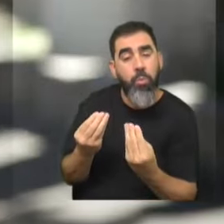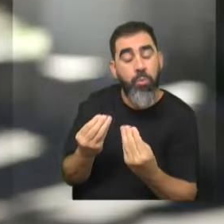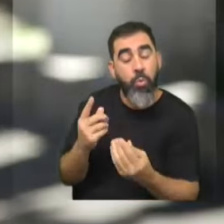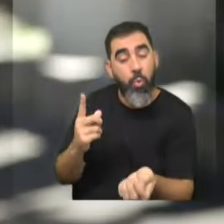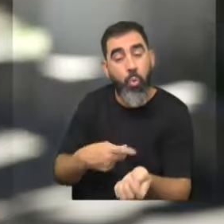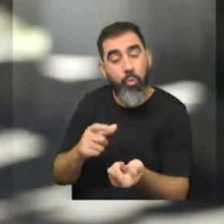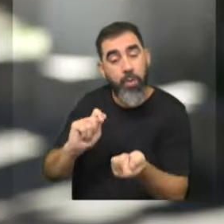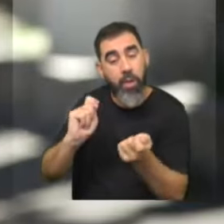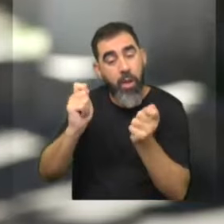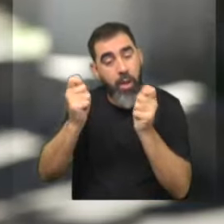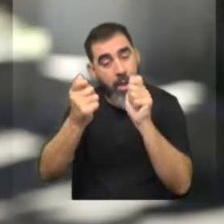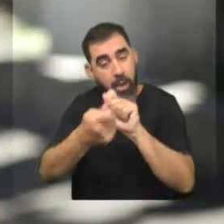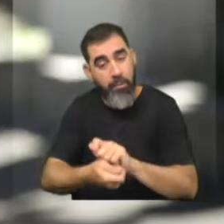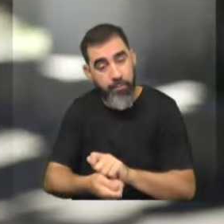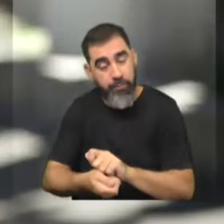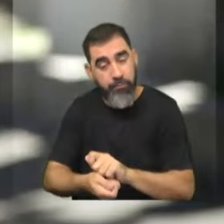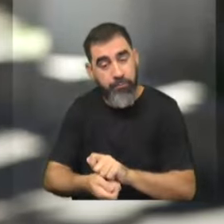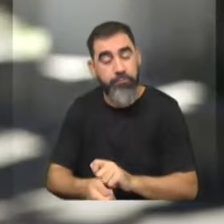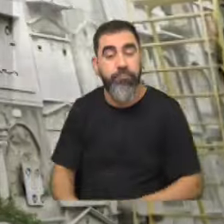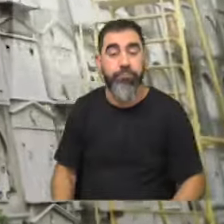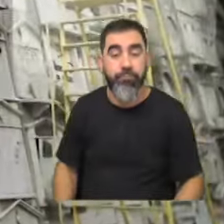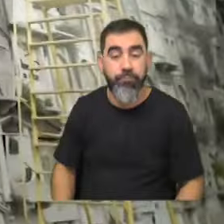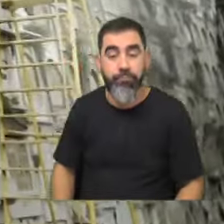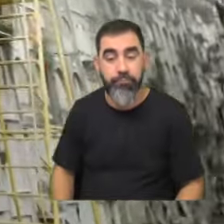costumbres han cambiado en el tiempo y poder tener una imagen dinámica.